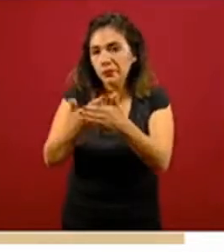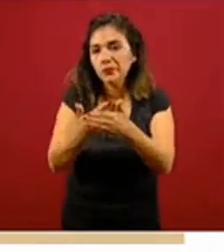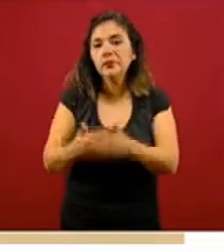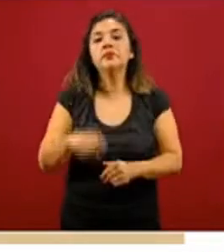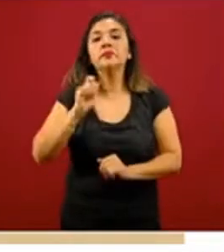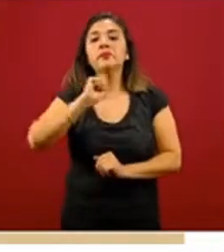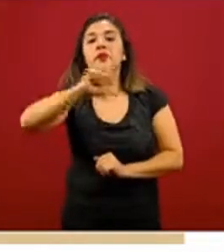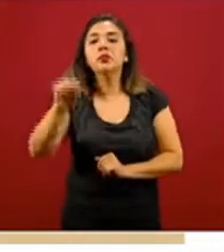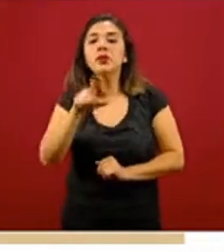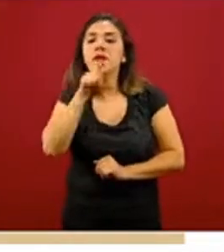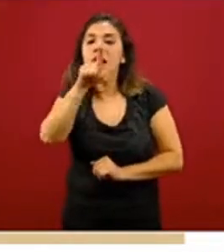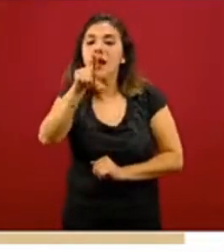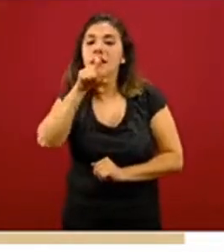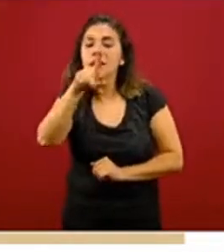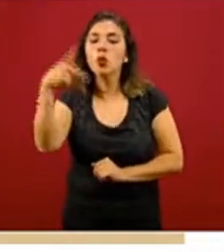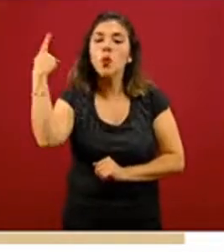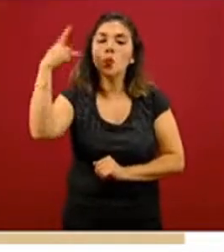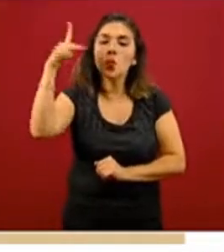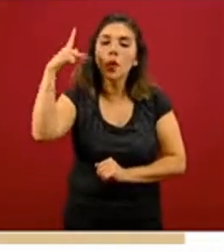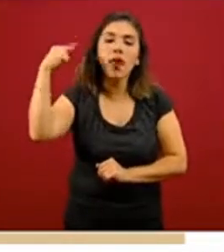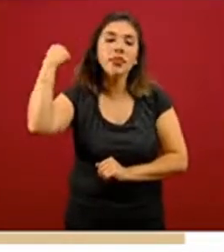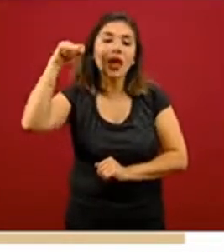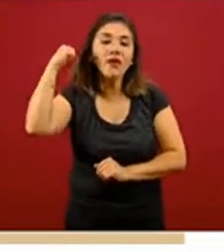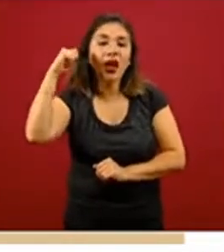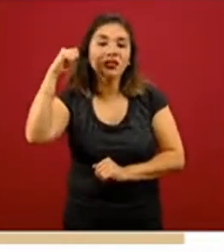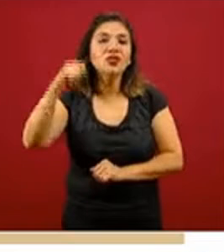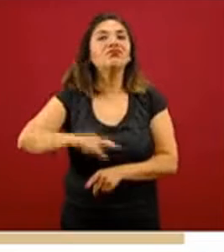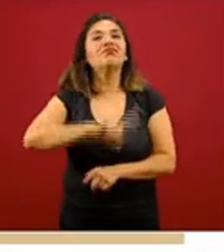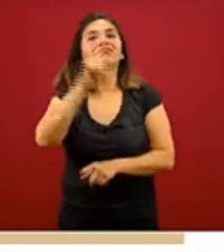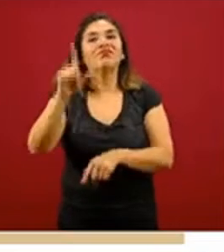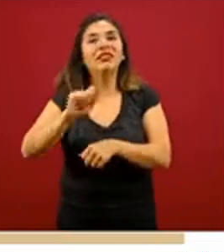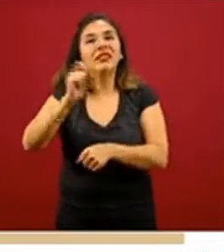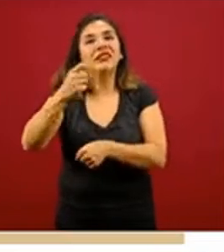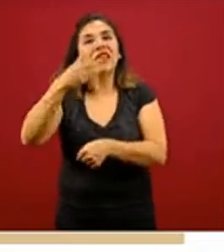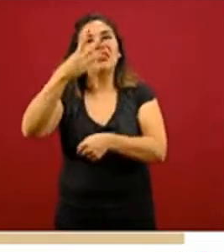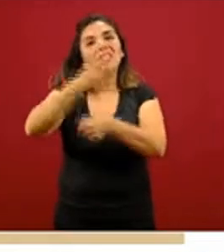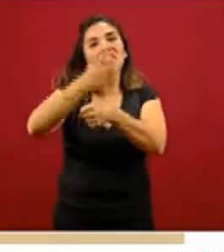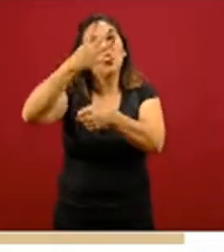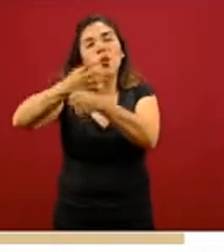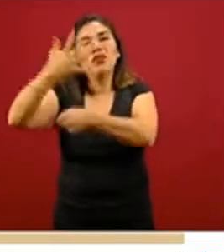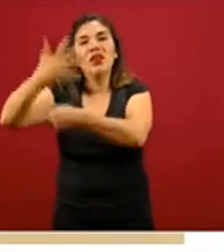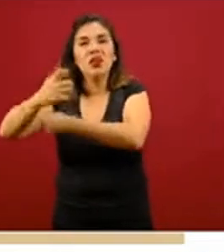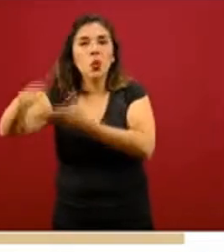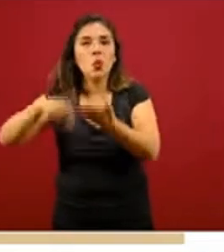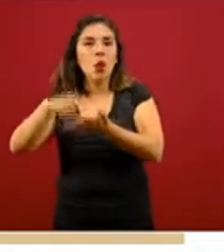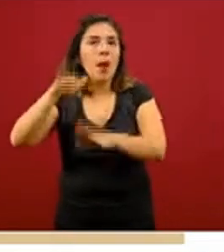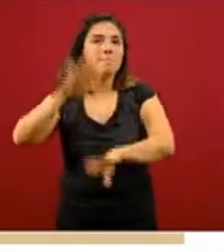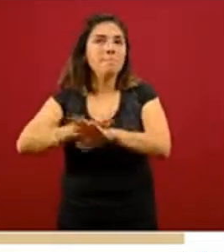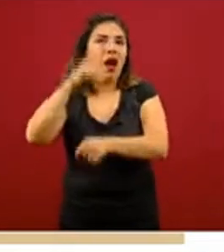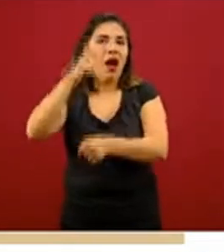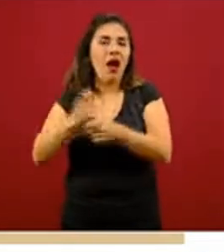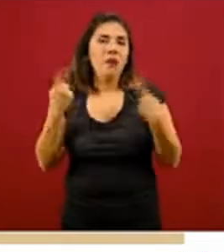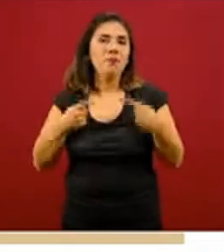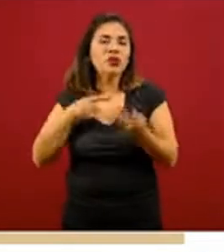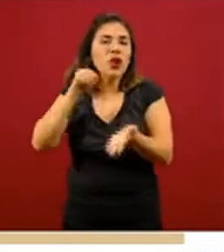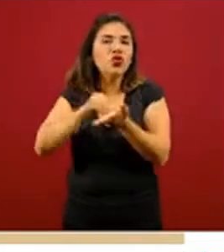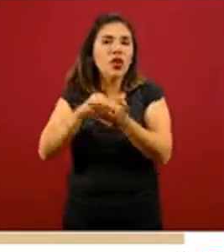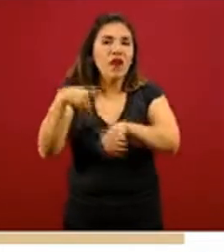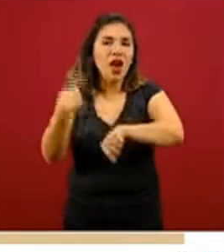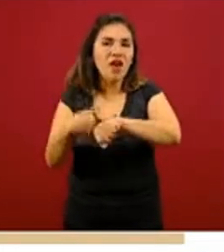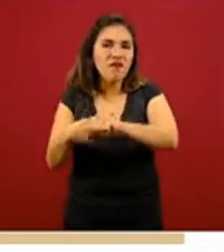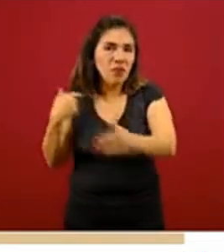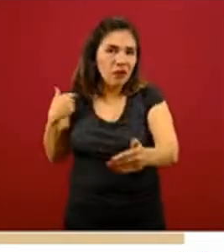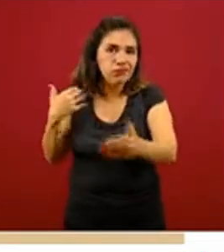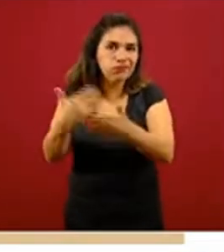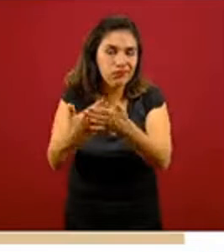son Jalisco, Puebla y Tabasco los que han concentrado la mayor carga en la epidemia activa de casos